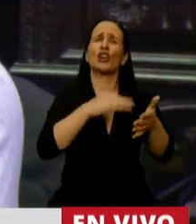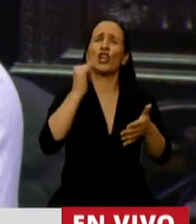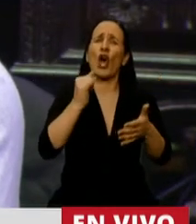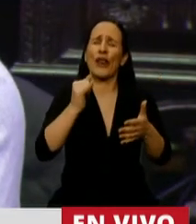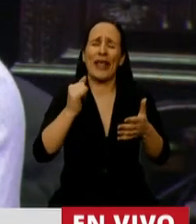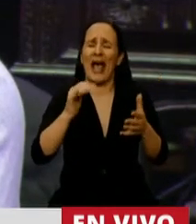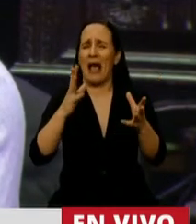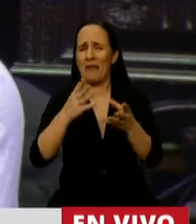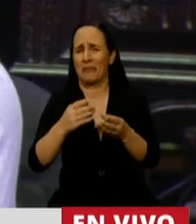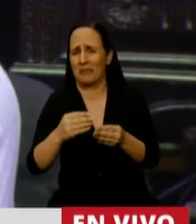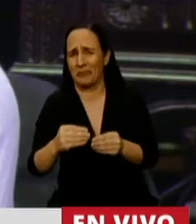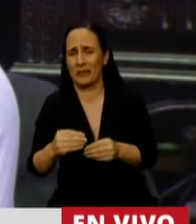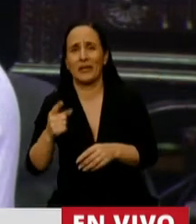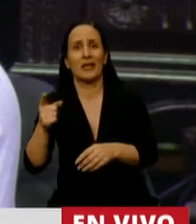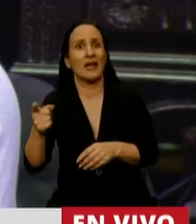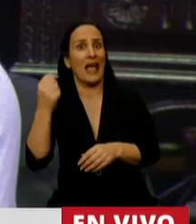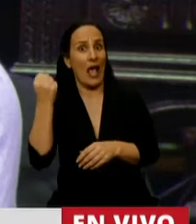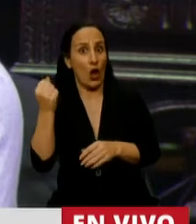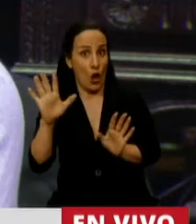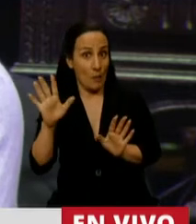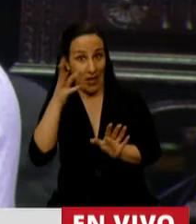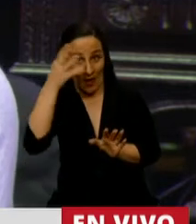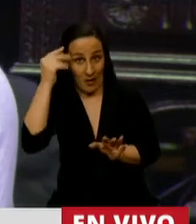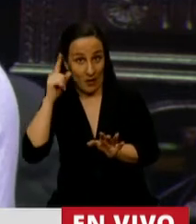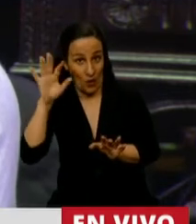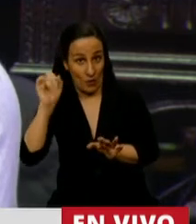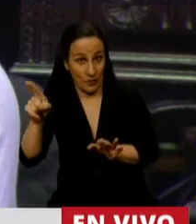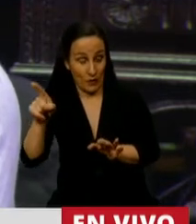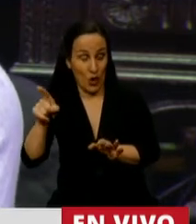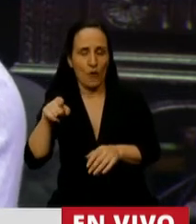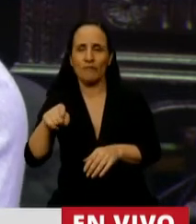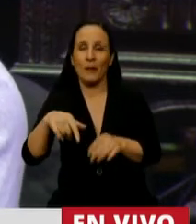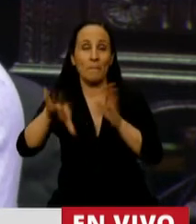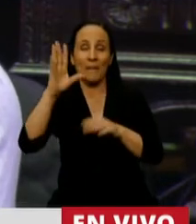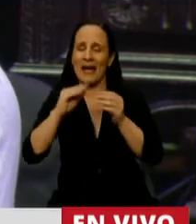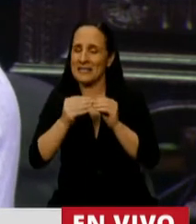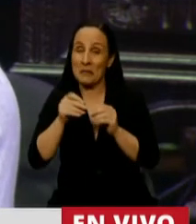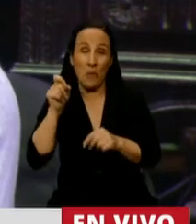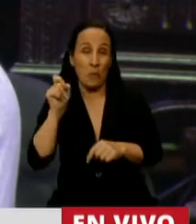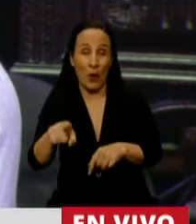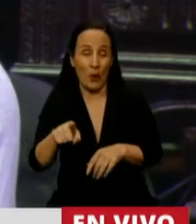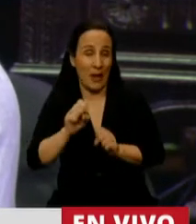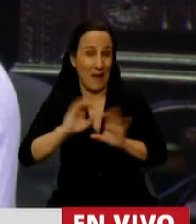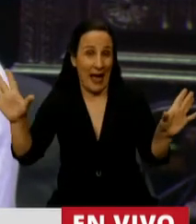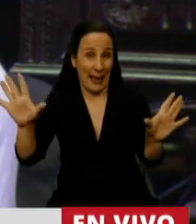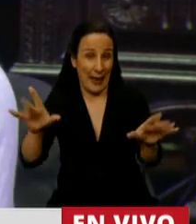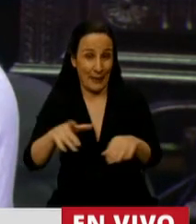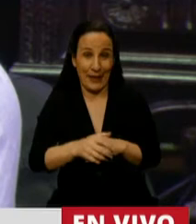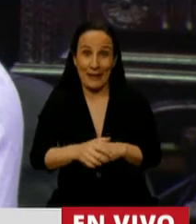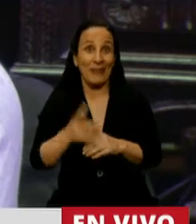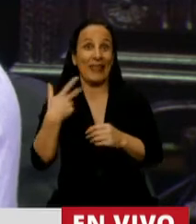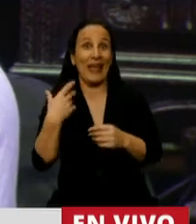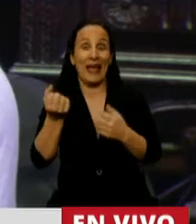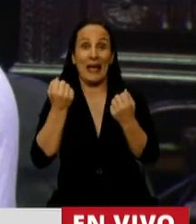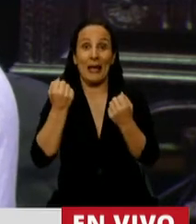la economía beat monetaria es el problema más grave de todos y que es